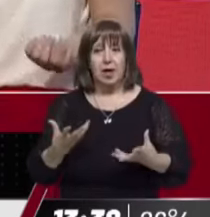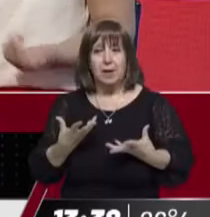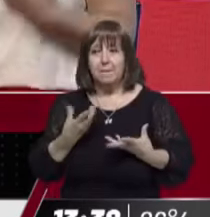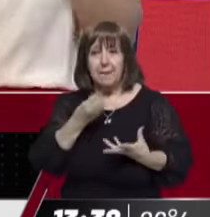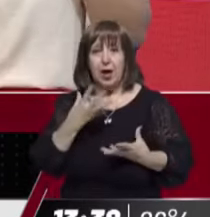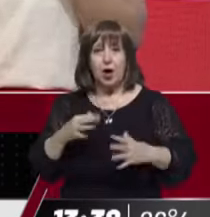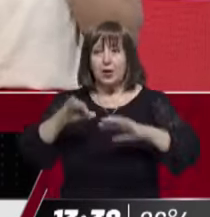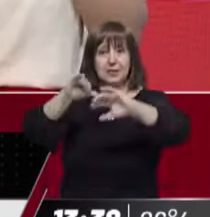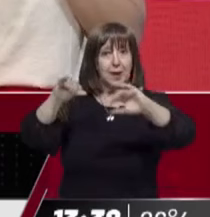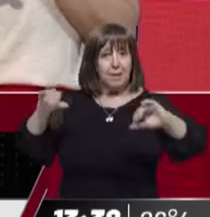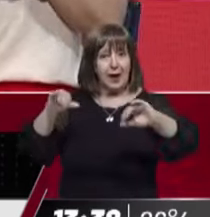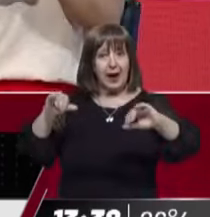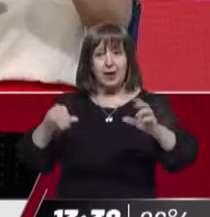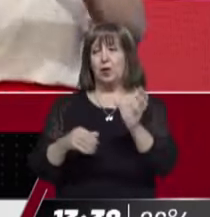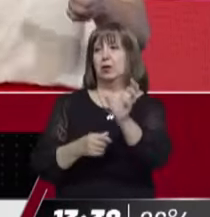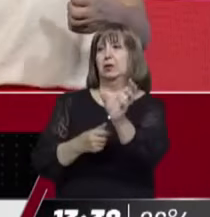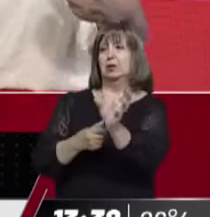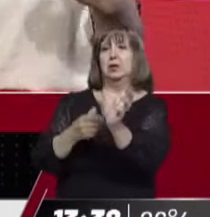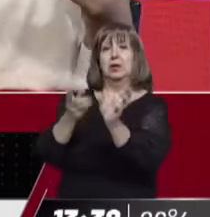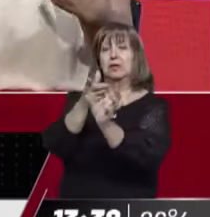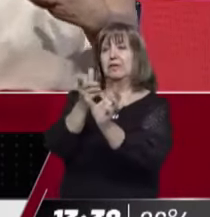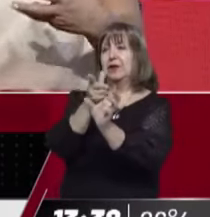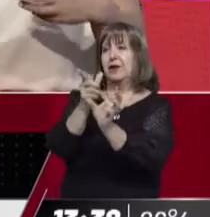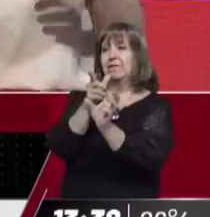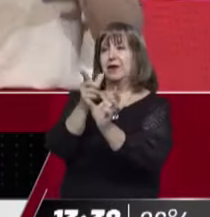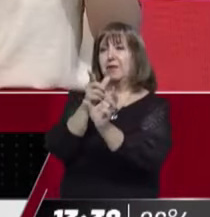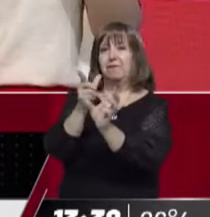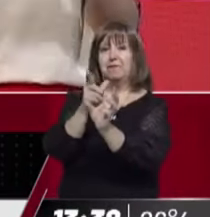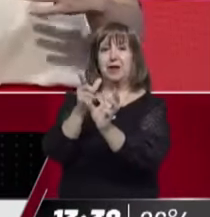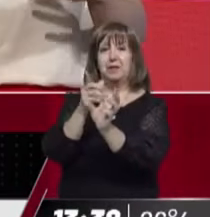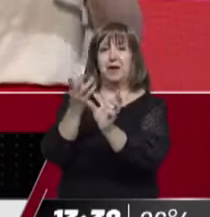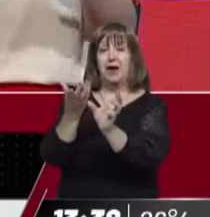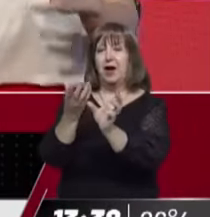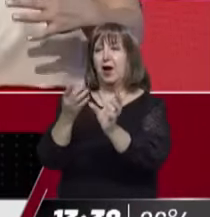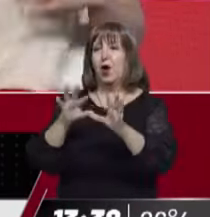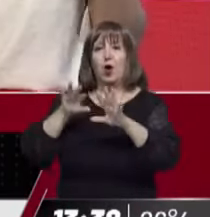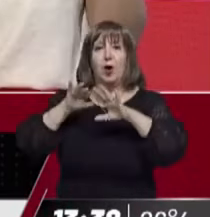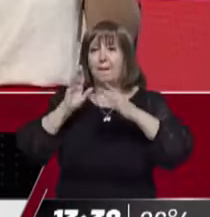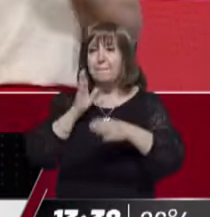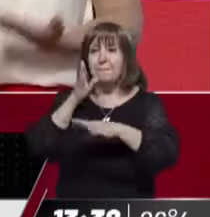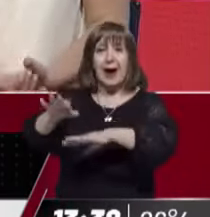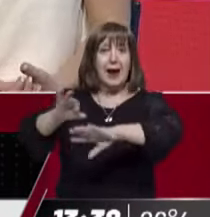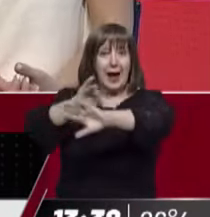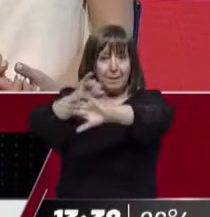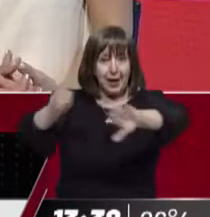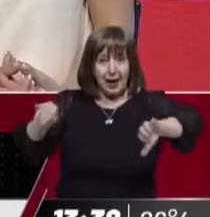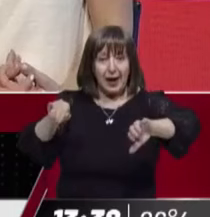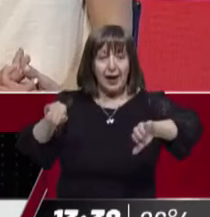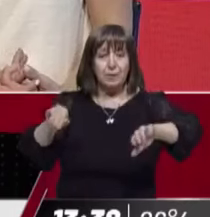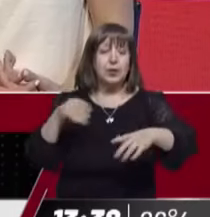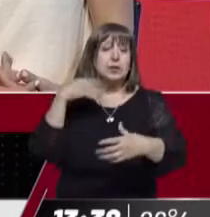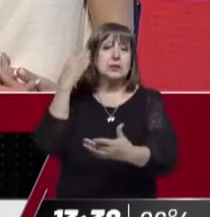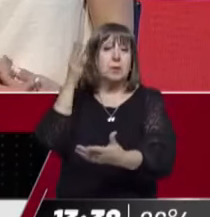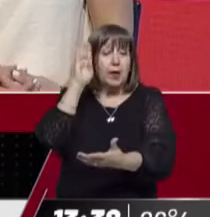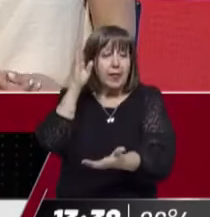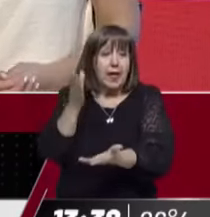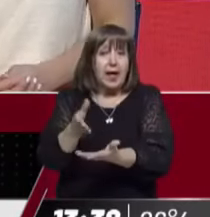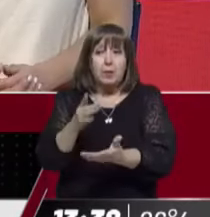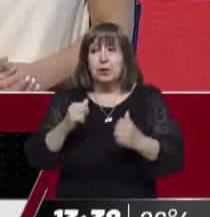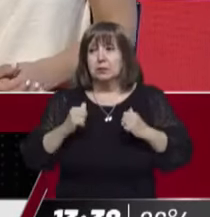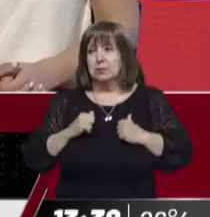para viralizarlo o vas a hacer algo tal vez para aquietar la situación o para no que eso no pase a mayores. Algo hay que